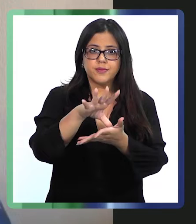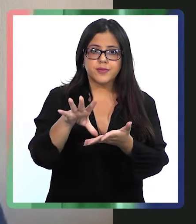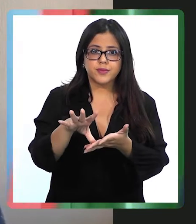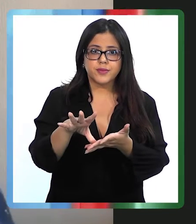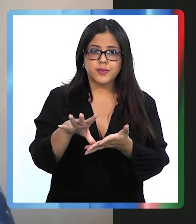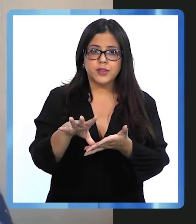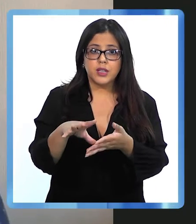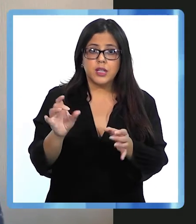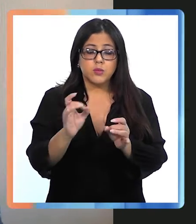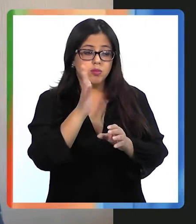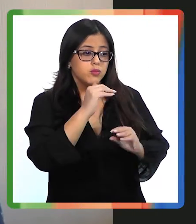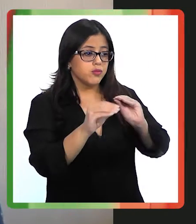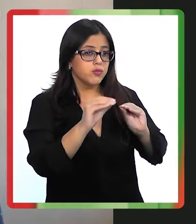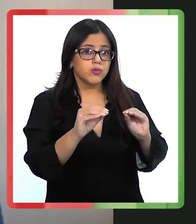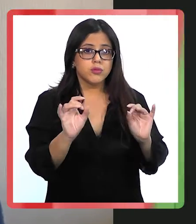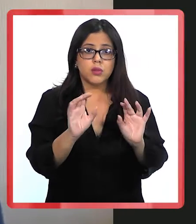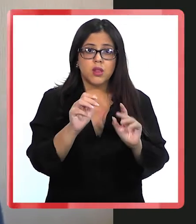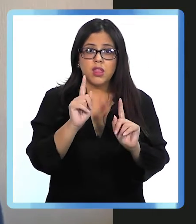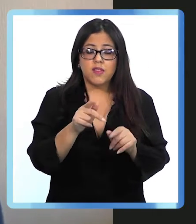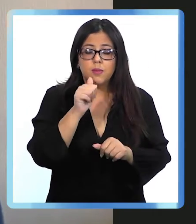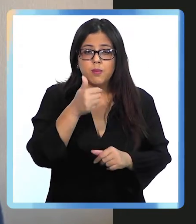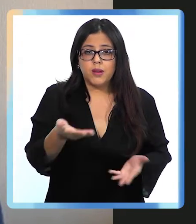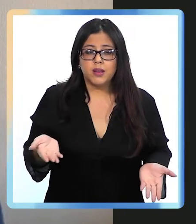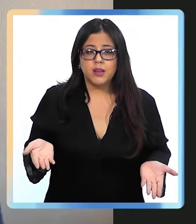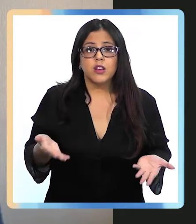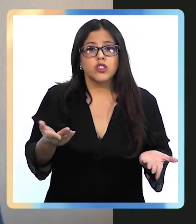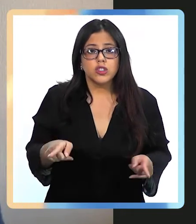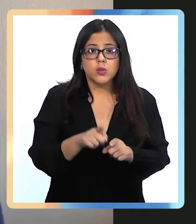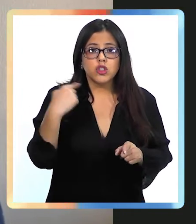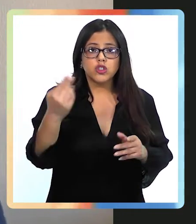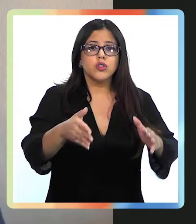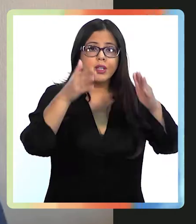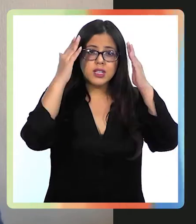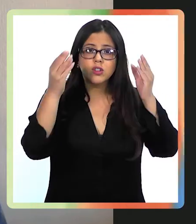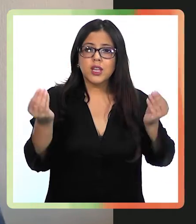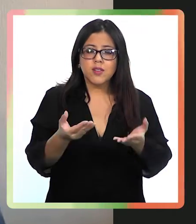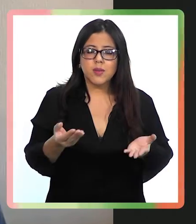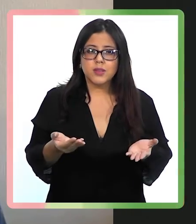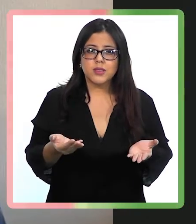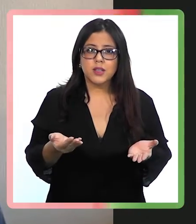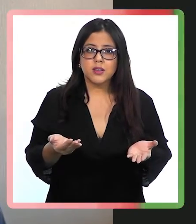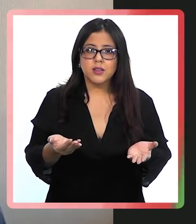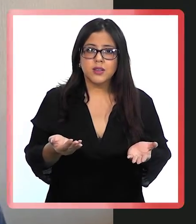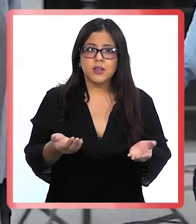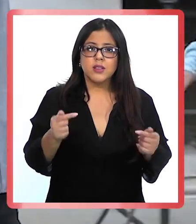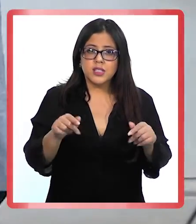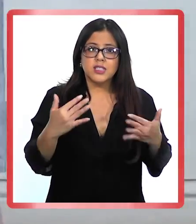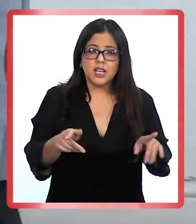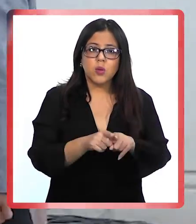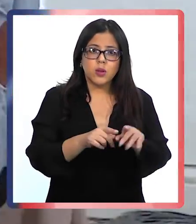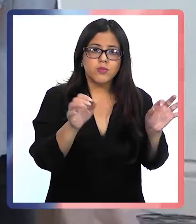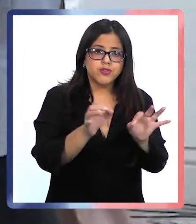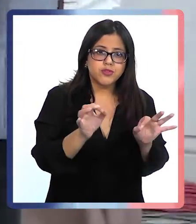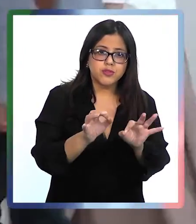si nada se anuncia debería suceder mañana. Así es que estamos muy atentos a lo que pasemos en este diálogo que hemos tenido por Interior. Nos